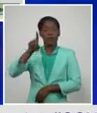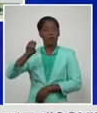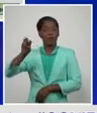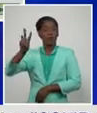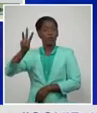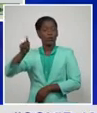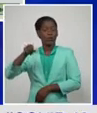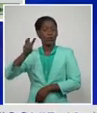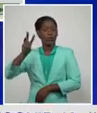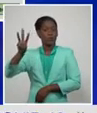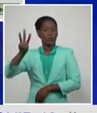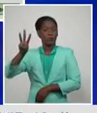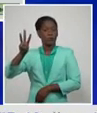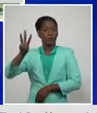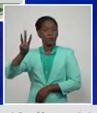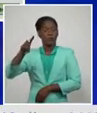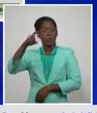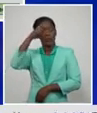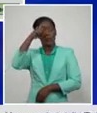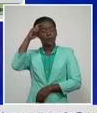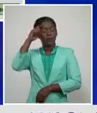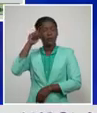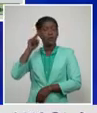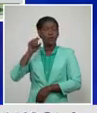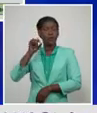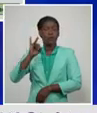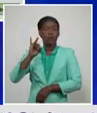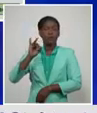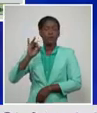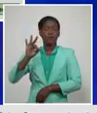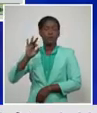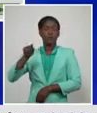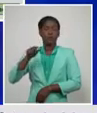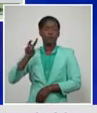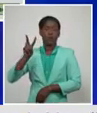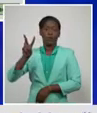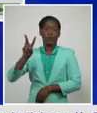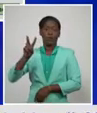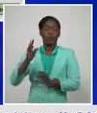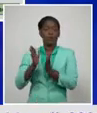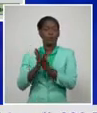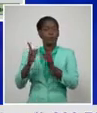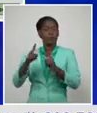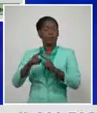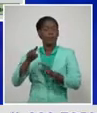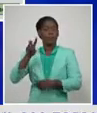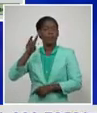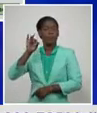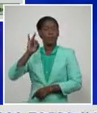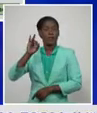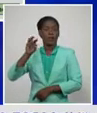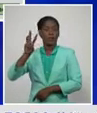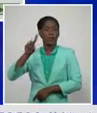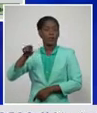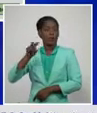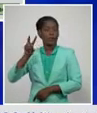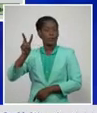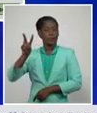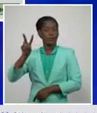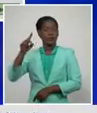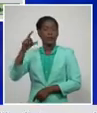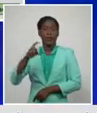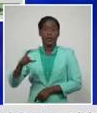Santi Espíritus con 78,2, Matanza con 73,2 y Camagüey